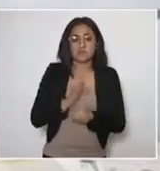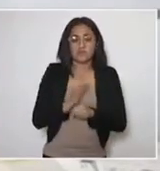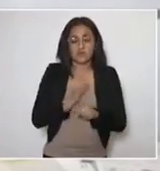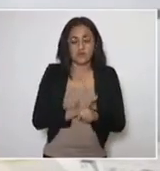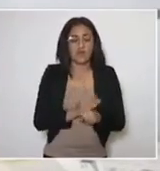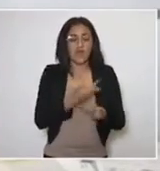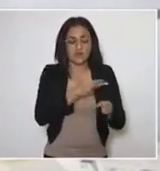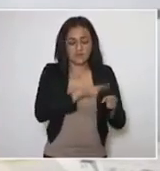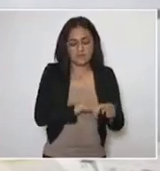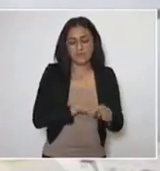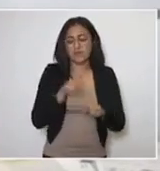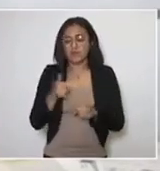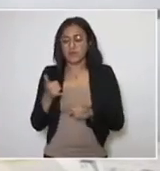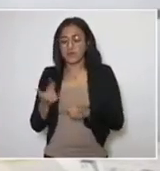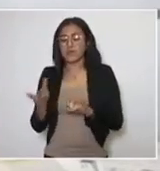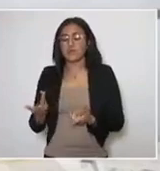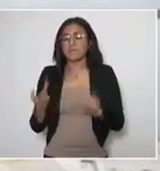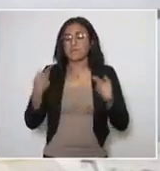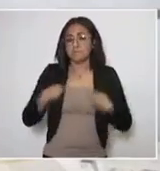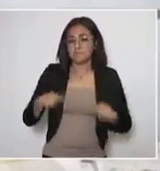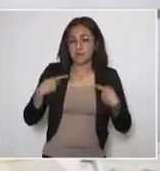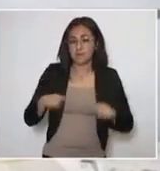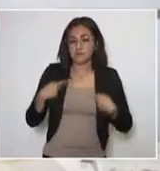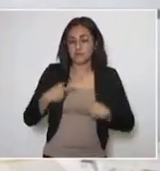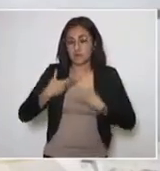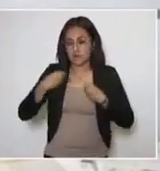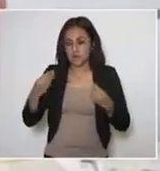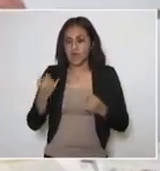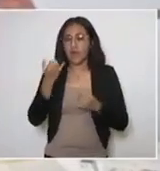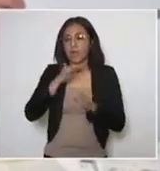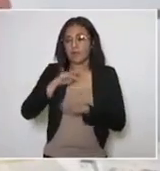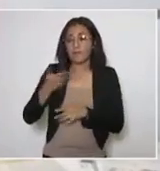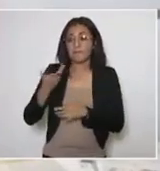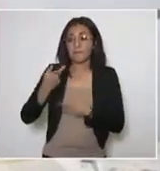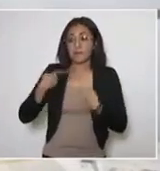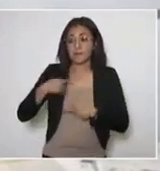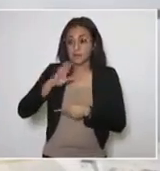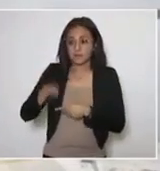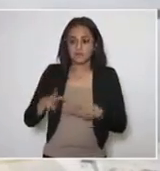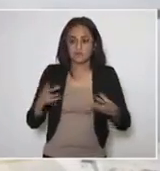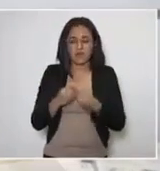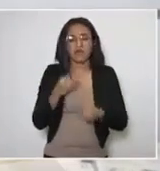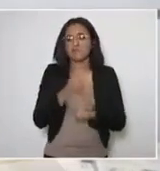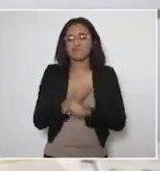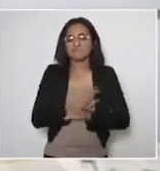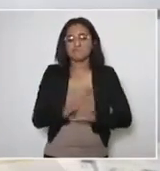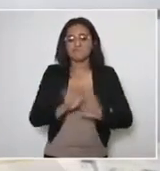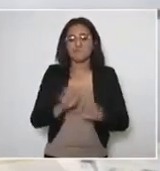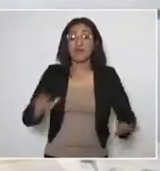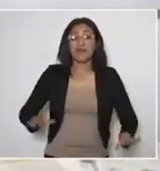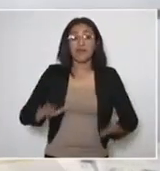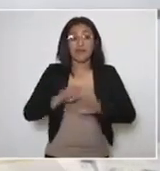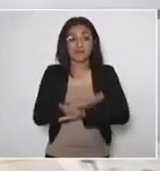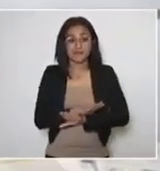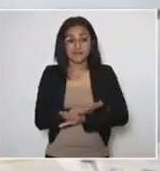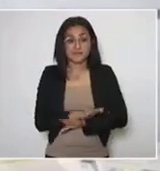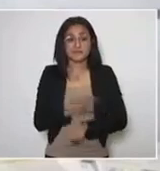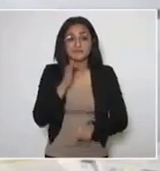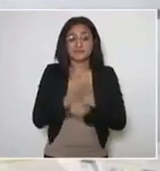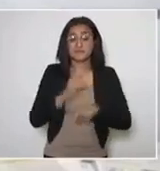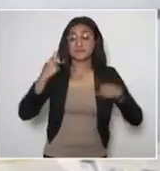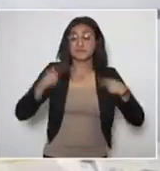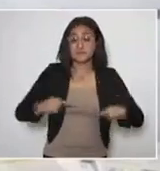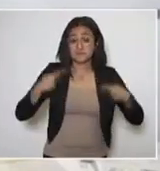de las lamentables defunciones y actualmente ya las proyecciones para el número de